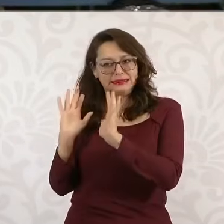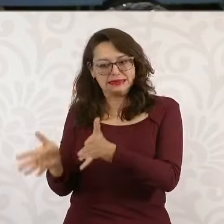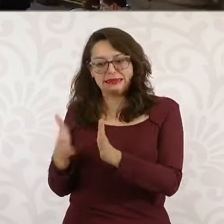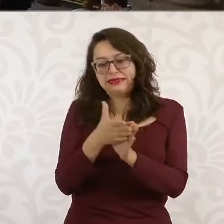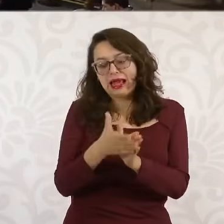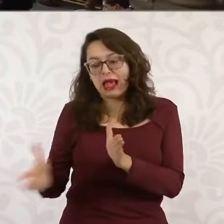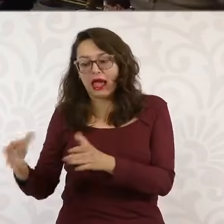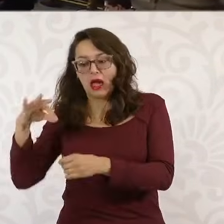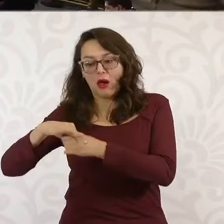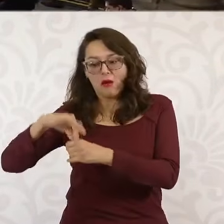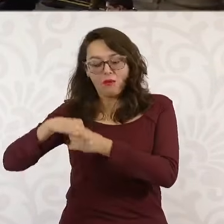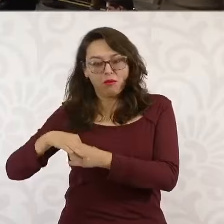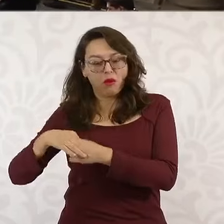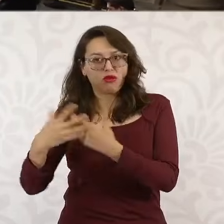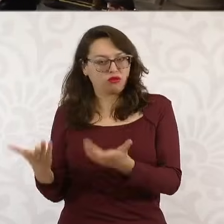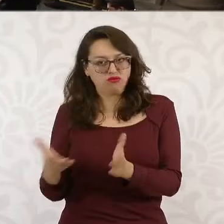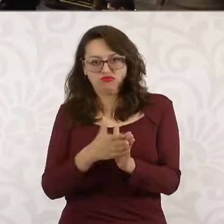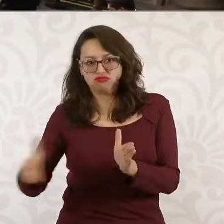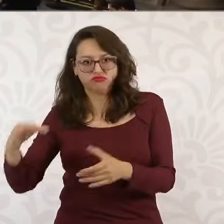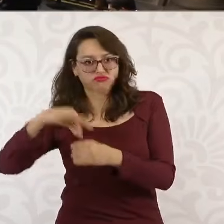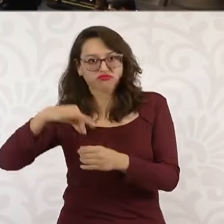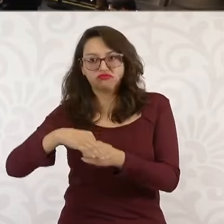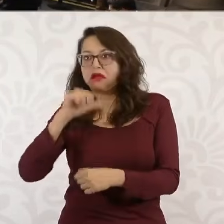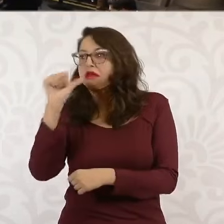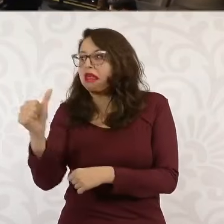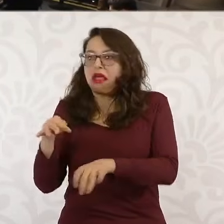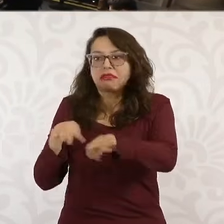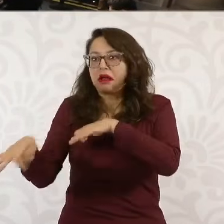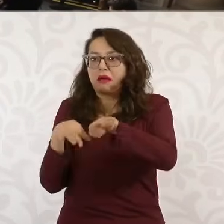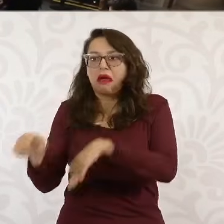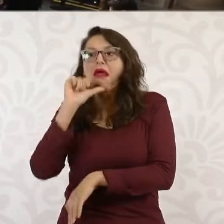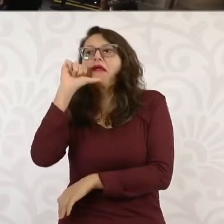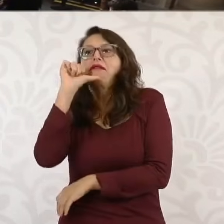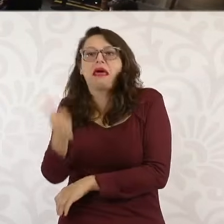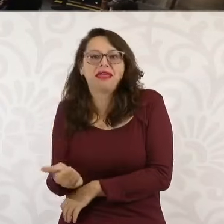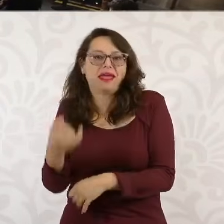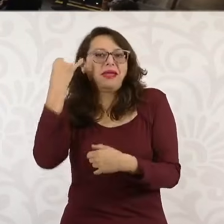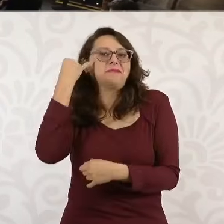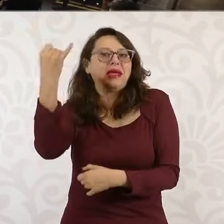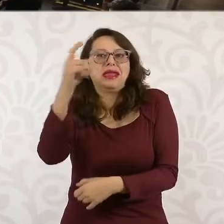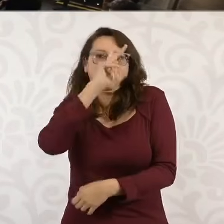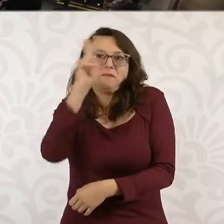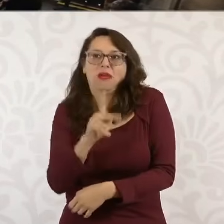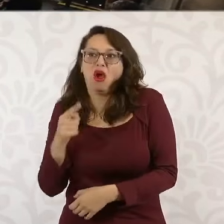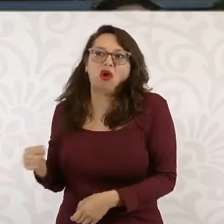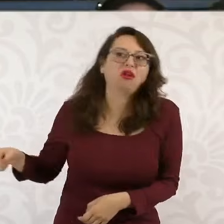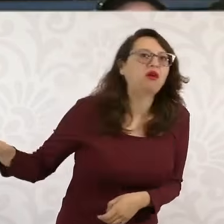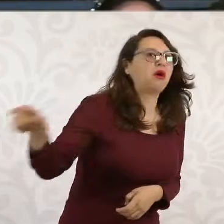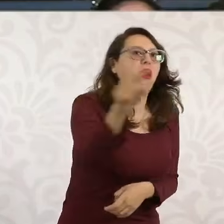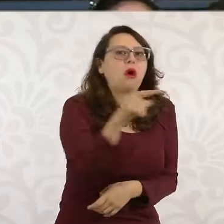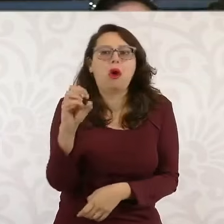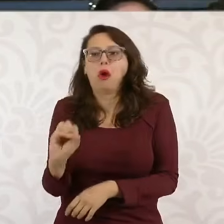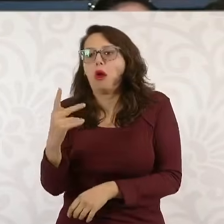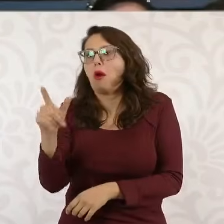no electoral no chambea, imagina entonces cómo es que los OPLES, estos organismos